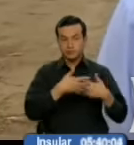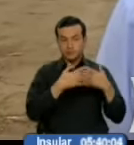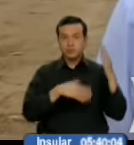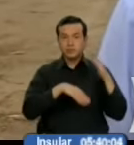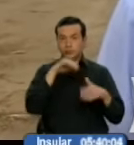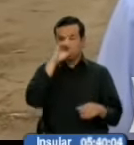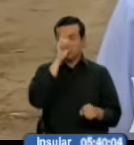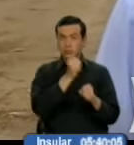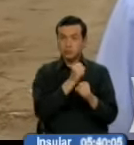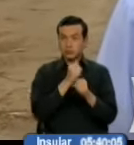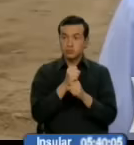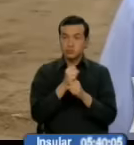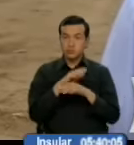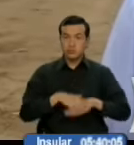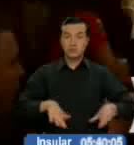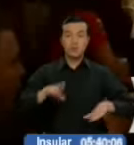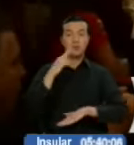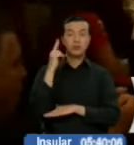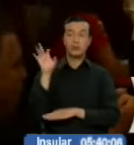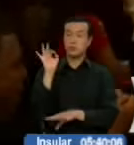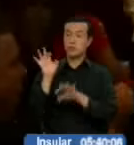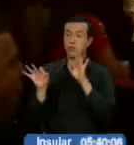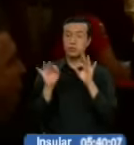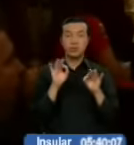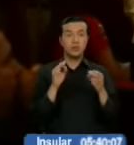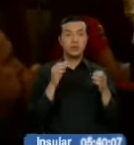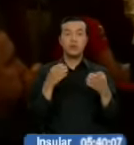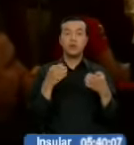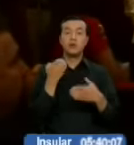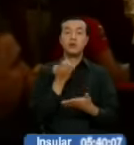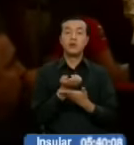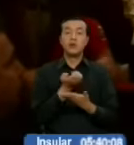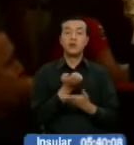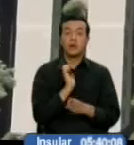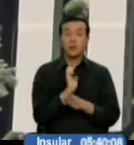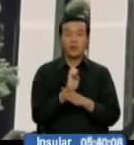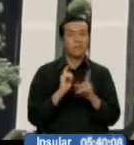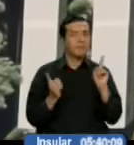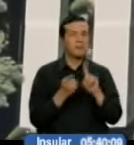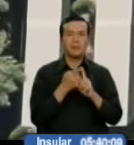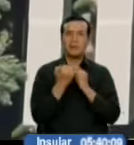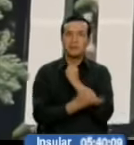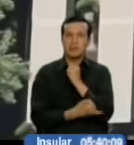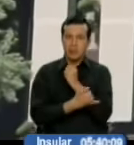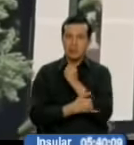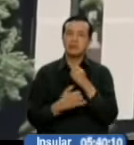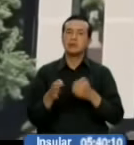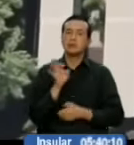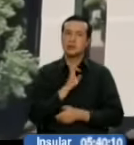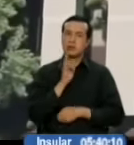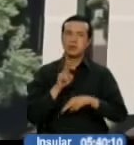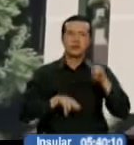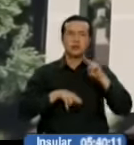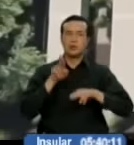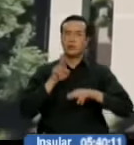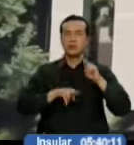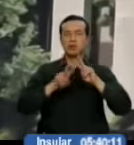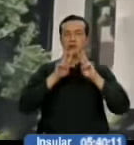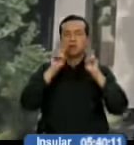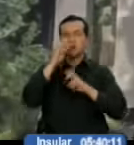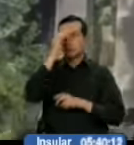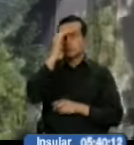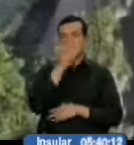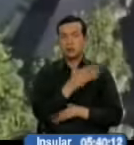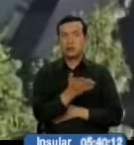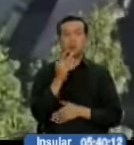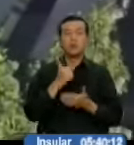aquí en el Cantón Rocafuerte. Ecuador es el primer país en Latinoamérica en usar esta técnica de infraestructura educativa, en donde